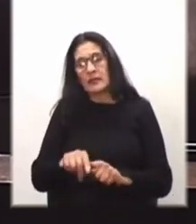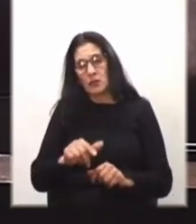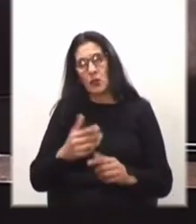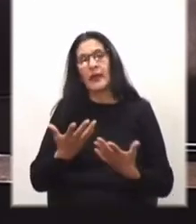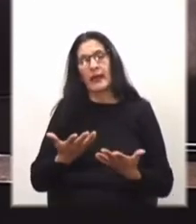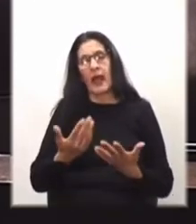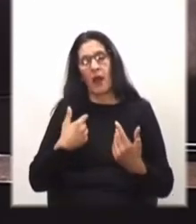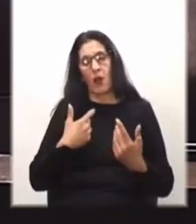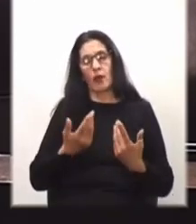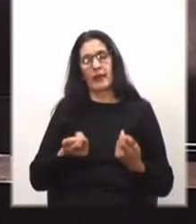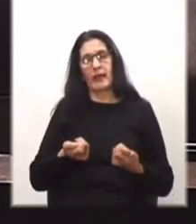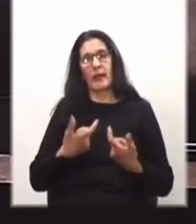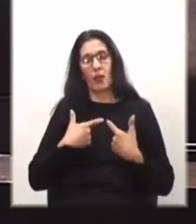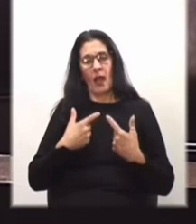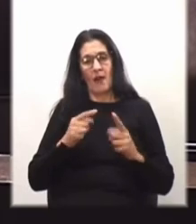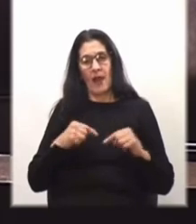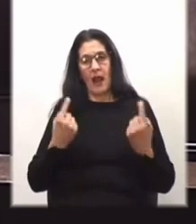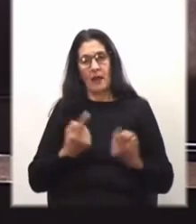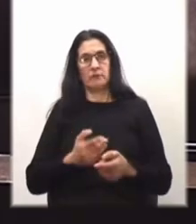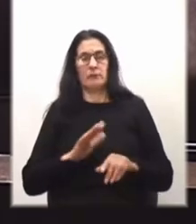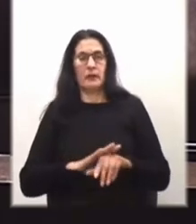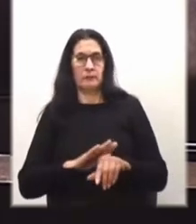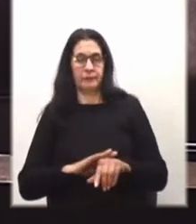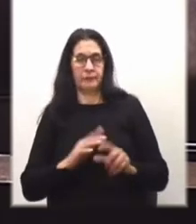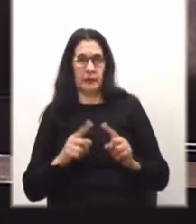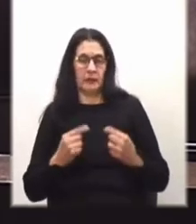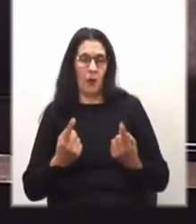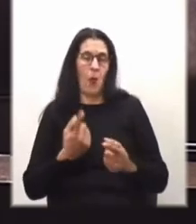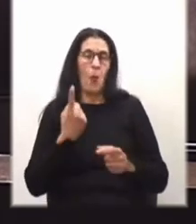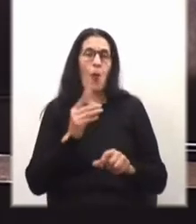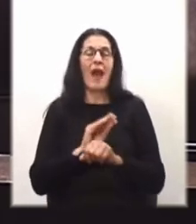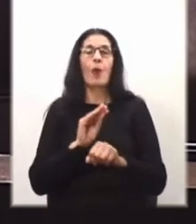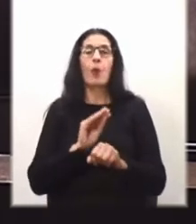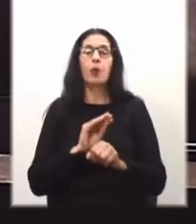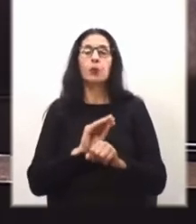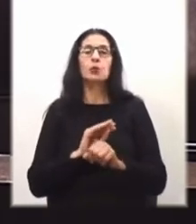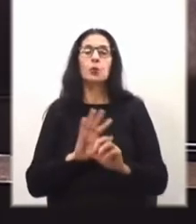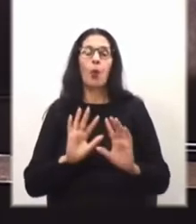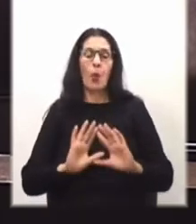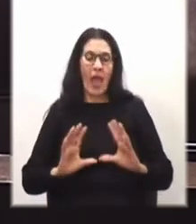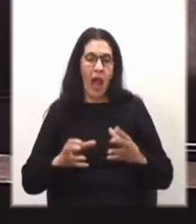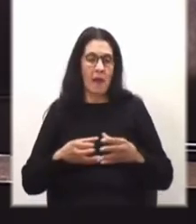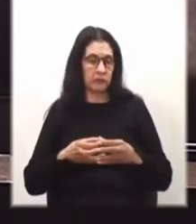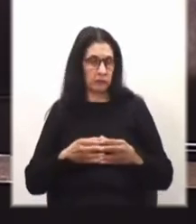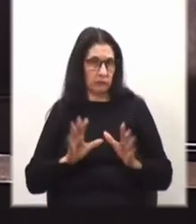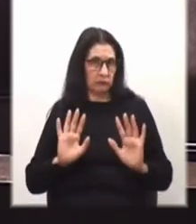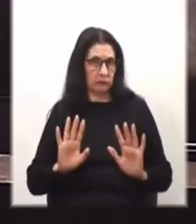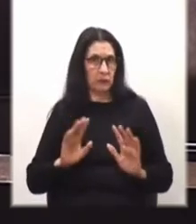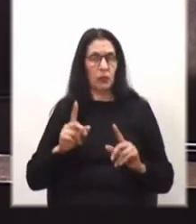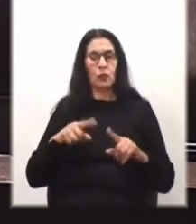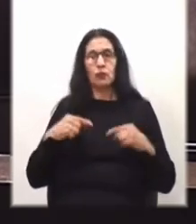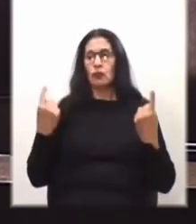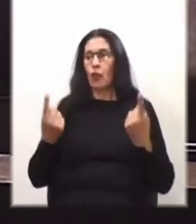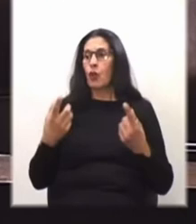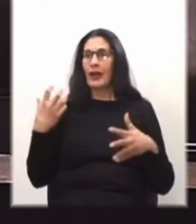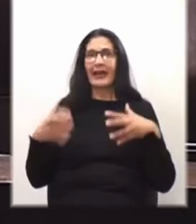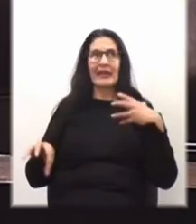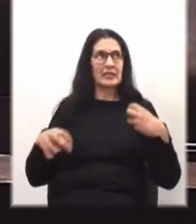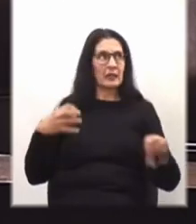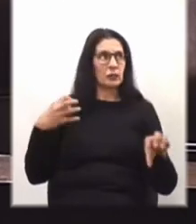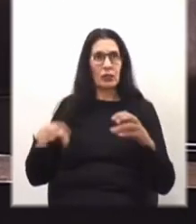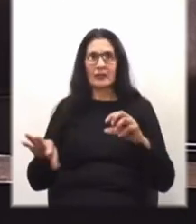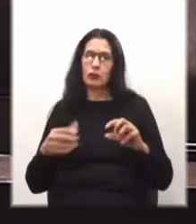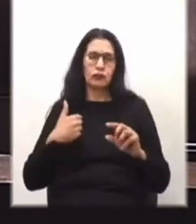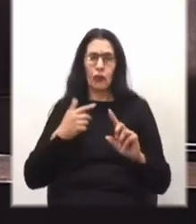daba garantías a todos. En una cultura de unidad sin exclusiones, todos los que rechazaban la dictadura, nosotros